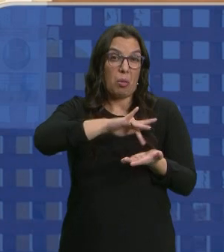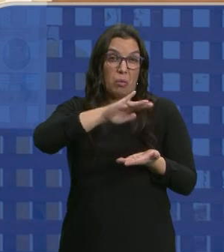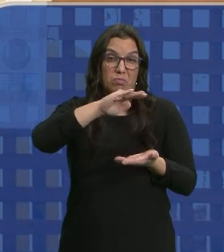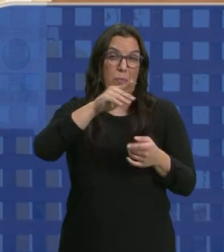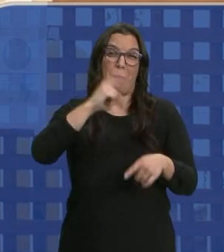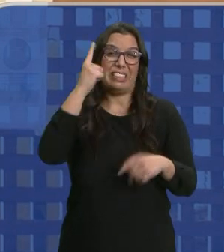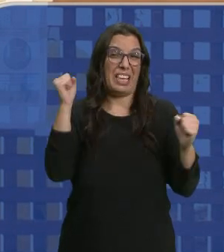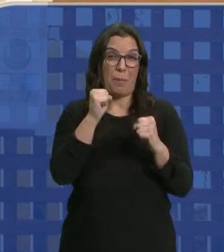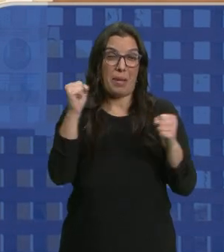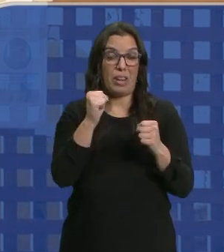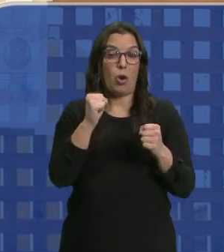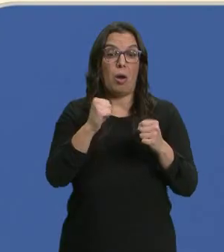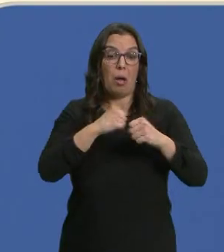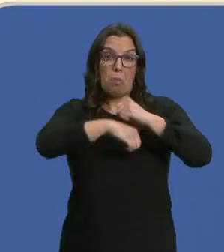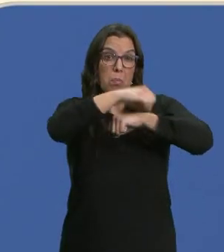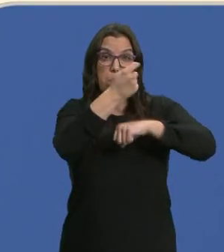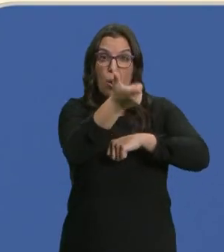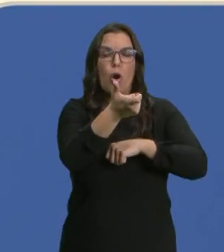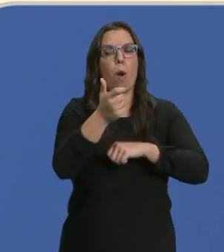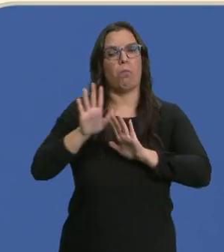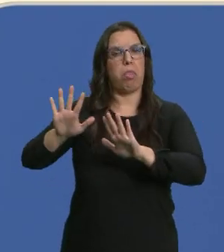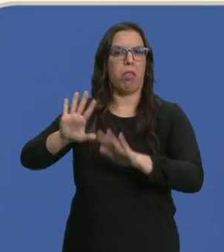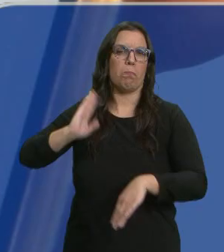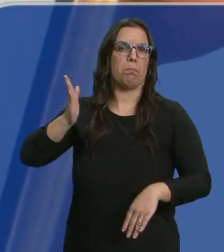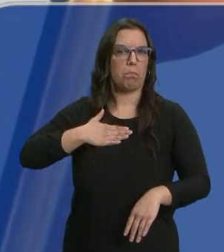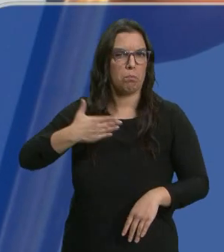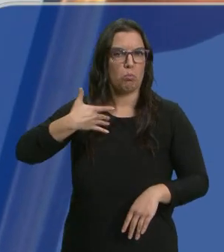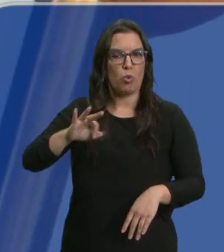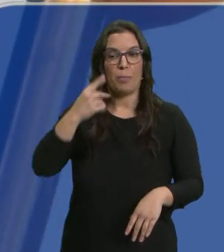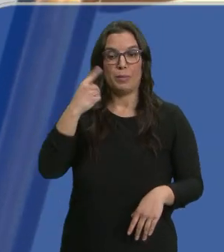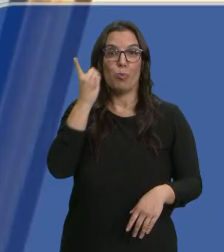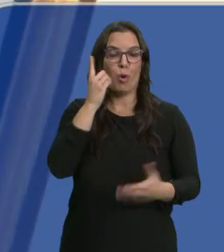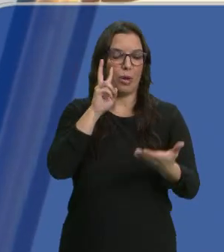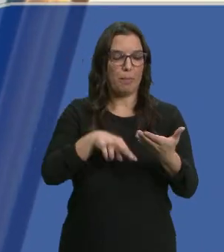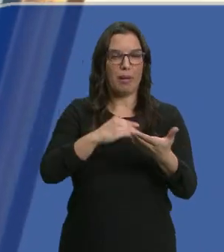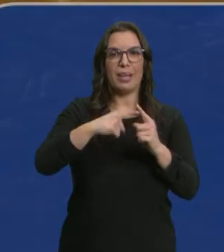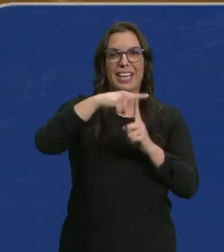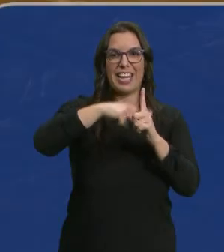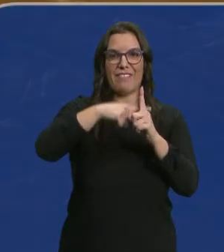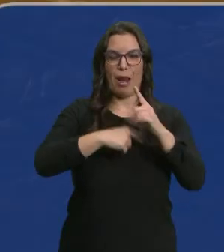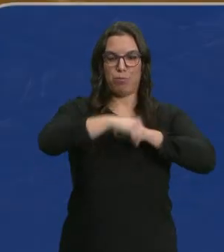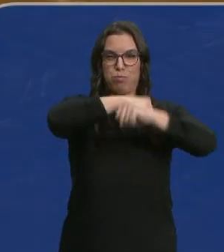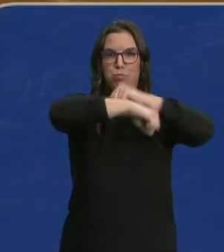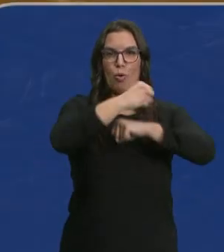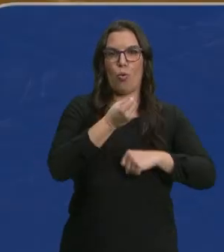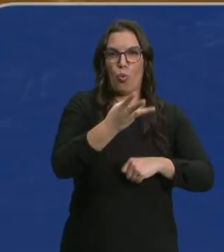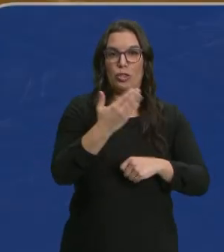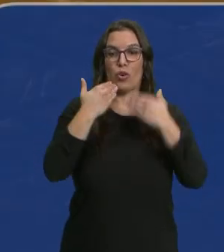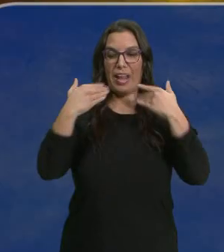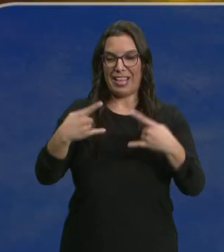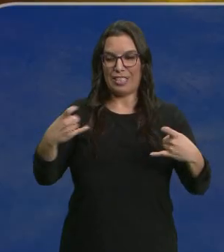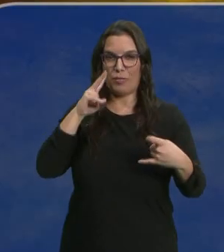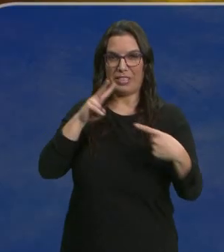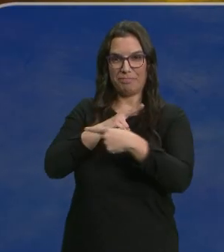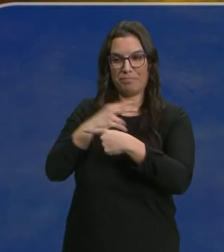todo en invierno, y le puedes dejar. Consulta en el móvil el nivel de llenado de los contenedores, un dato que llega a través de sensores